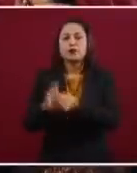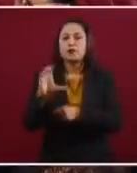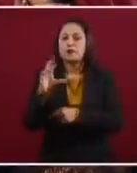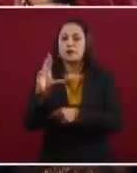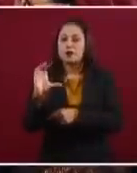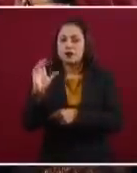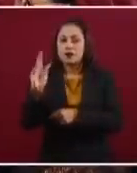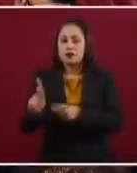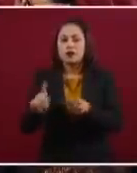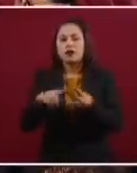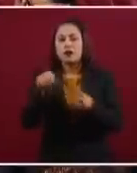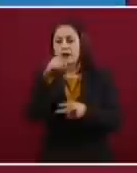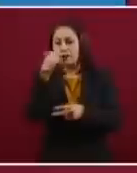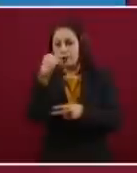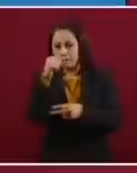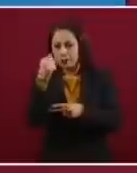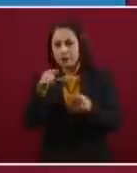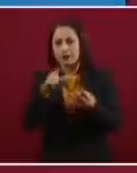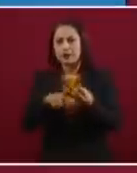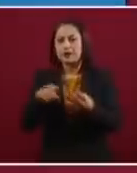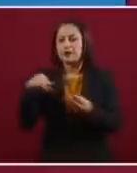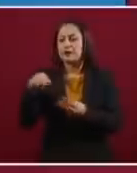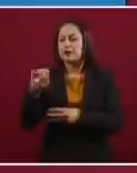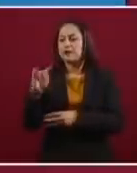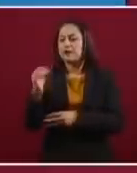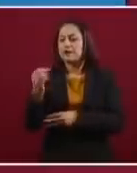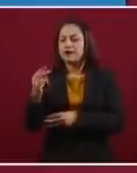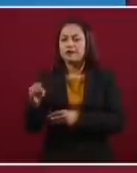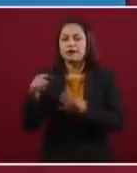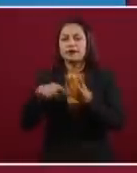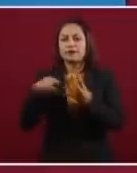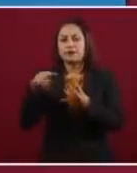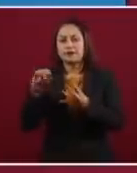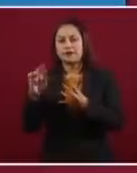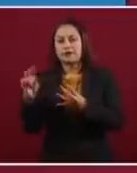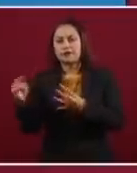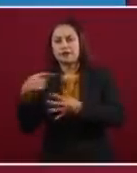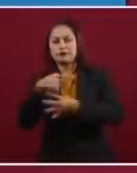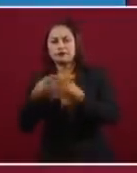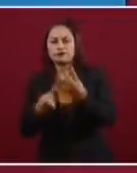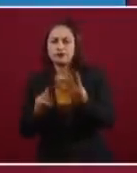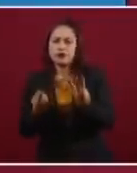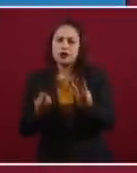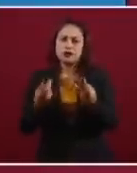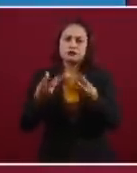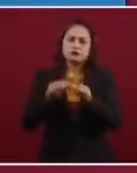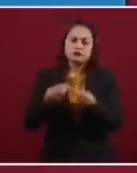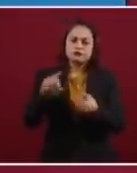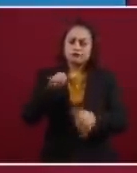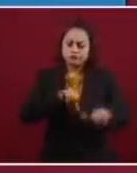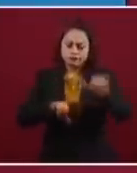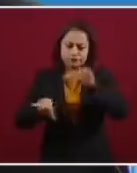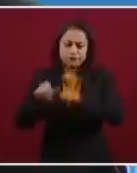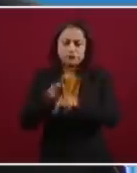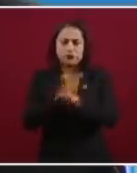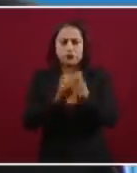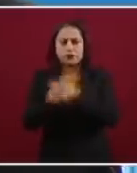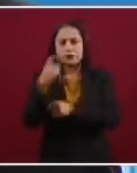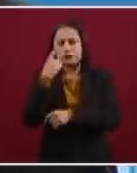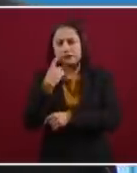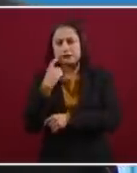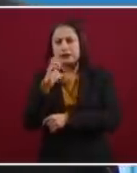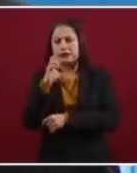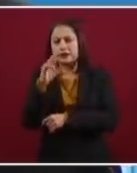cocaína la el fentanilo las metanfetaminas y diversas otras combinaciones de productos el cristal que son